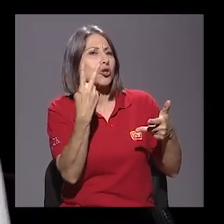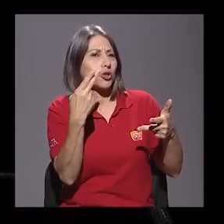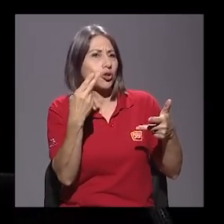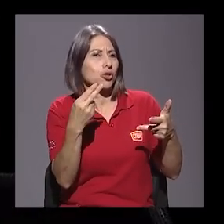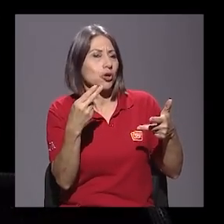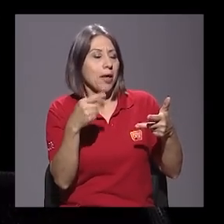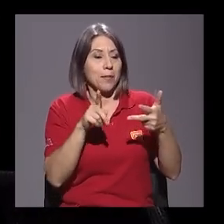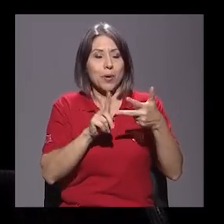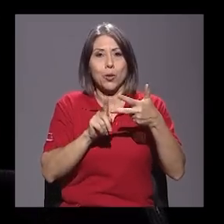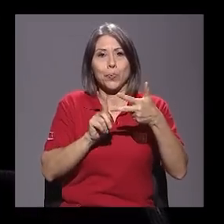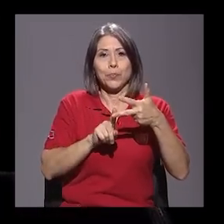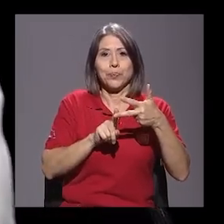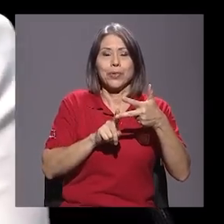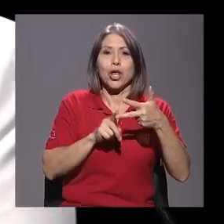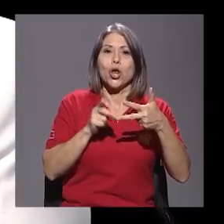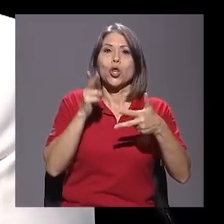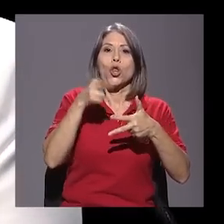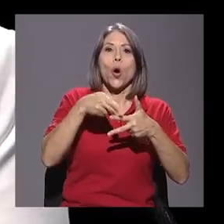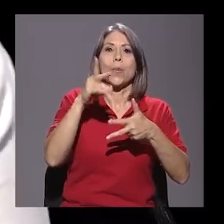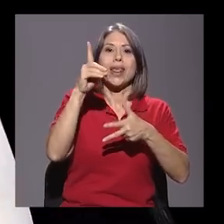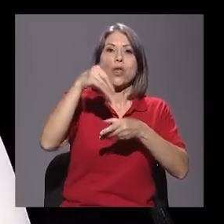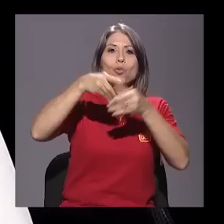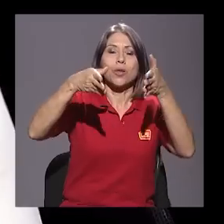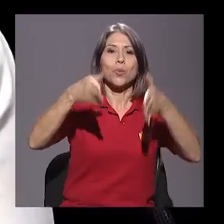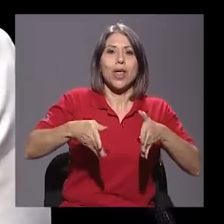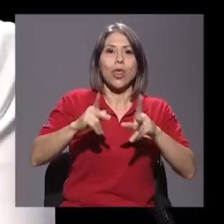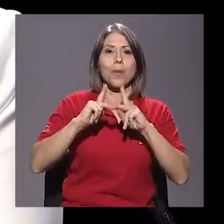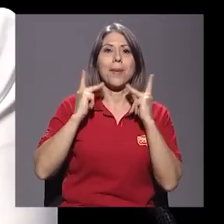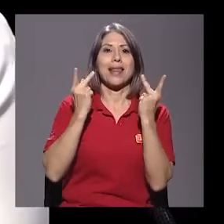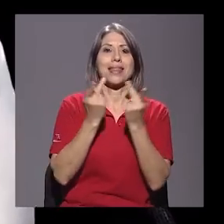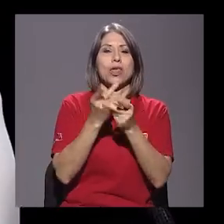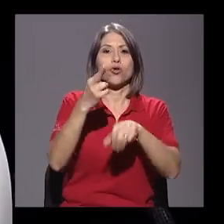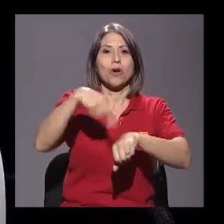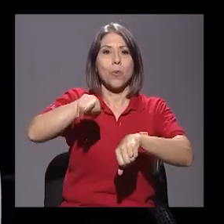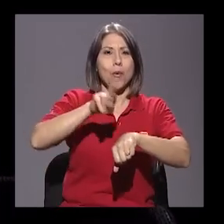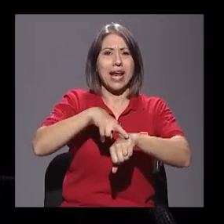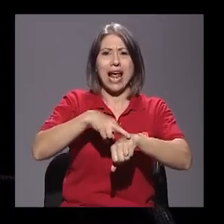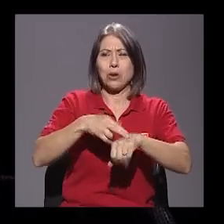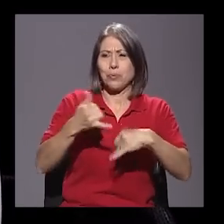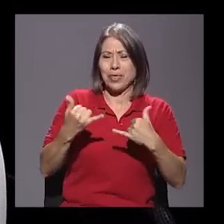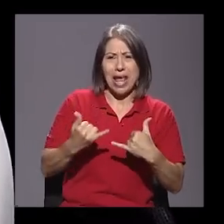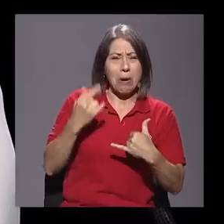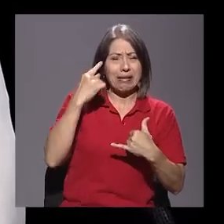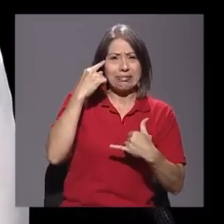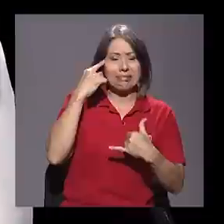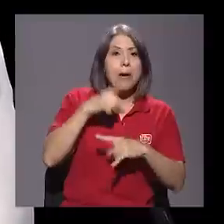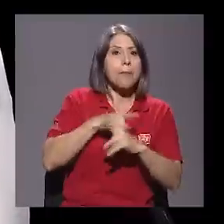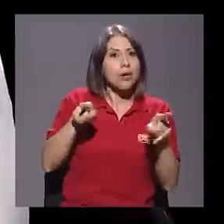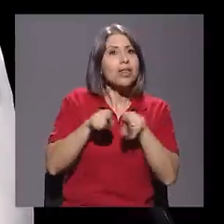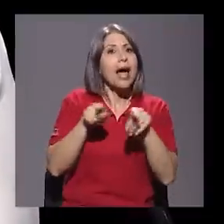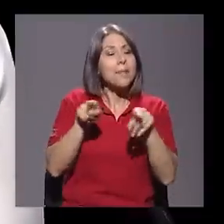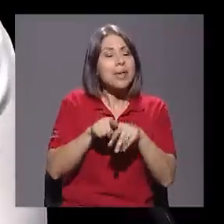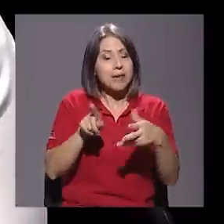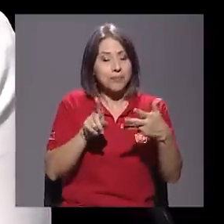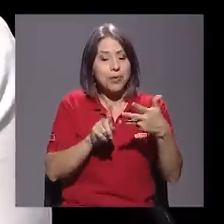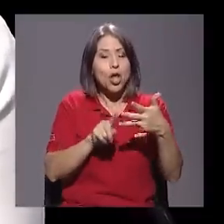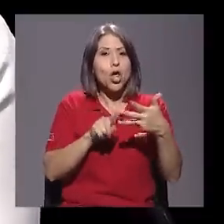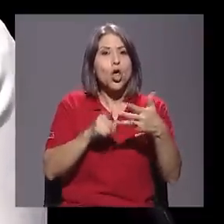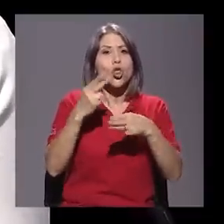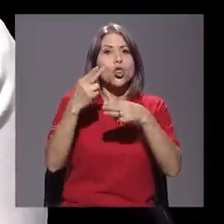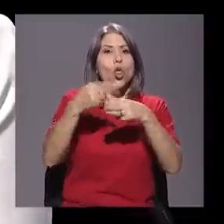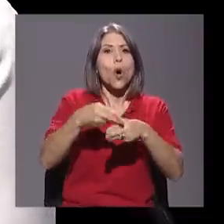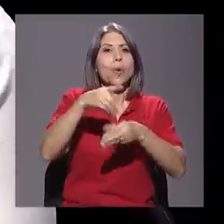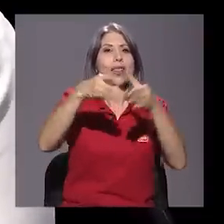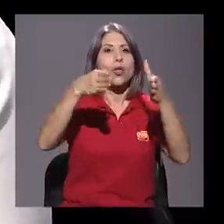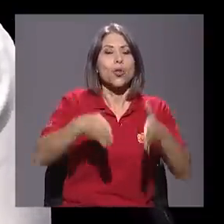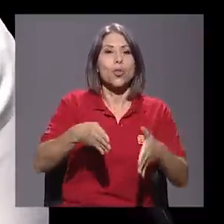Sí, bueno, viene el nombre de un diputado del Partido Republicano, que no preciso ahora el detalle, pero también venía el nombre de un